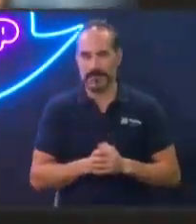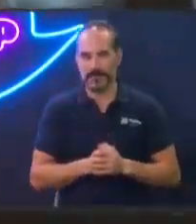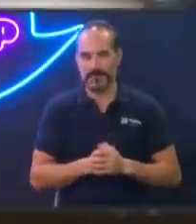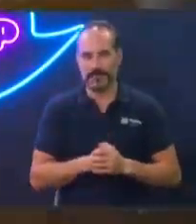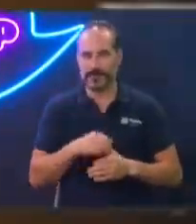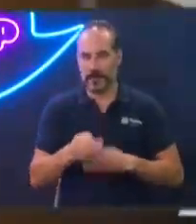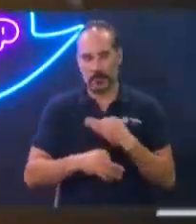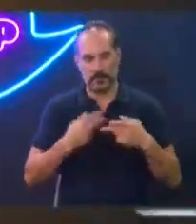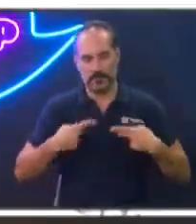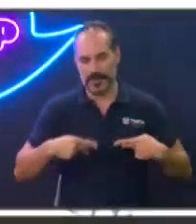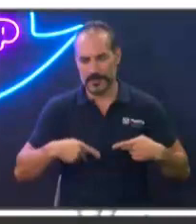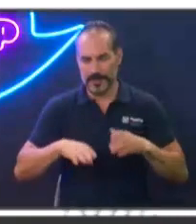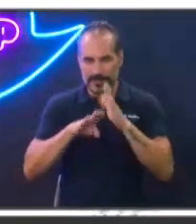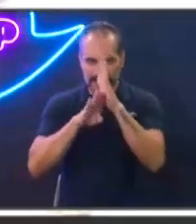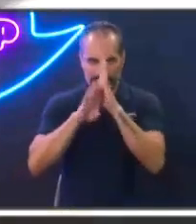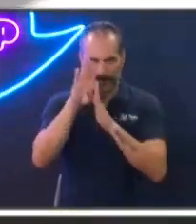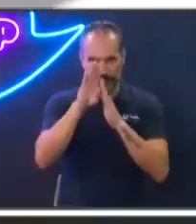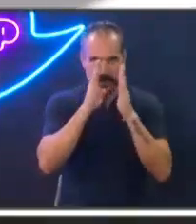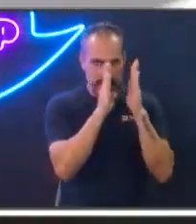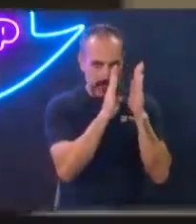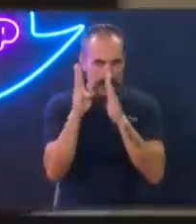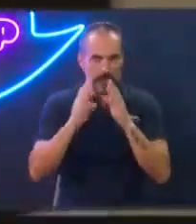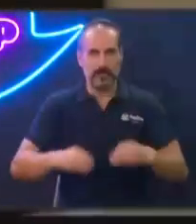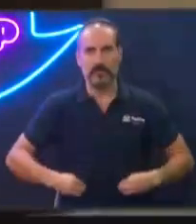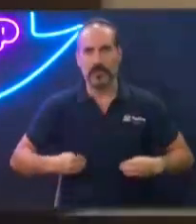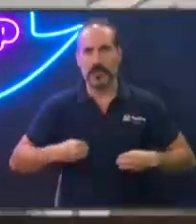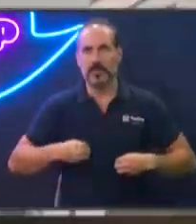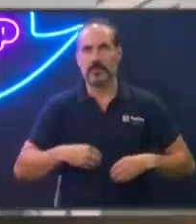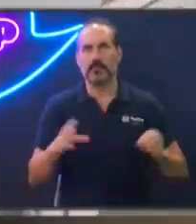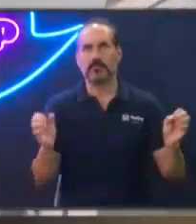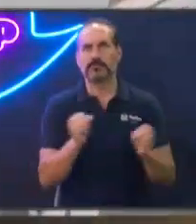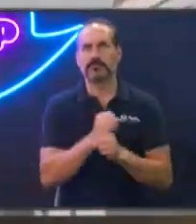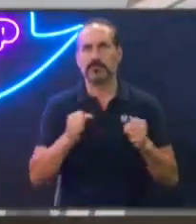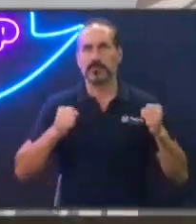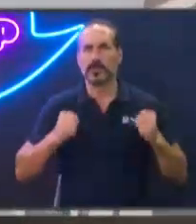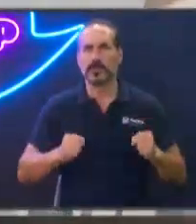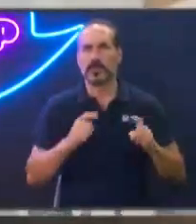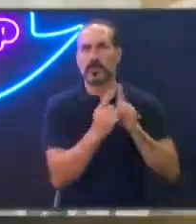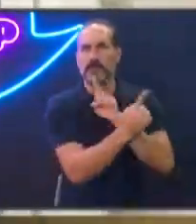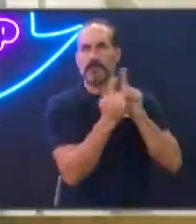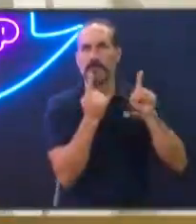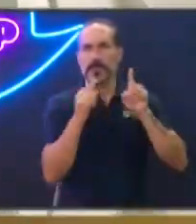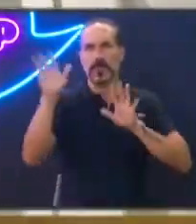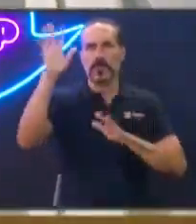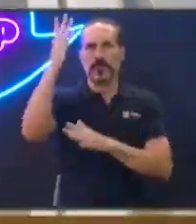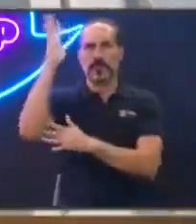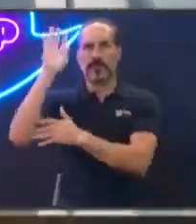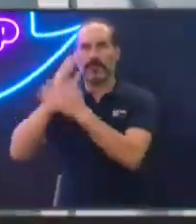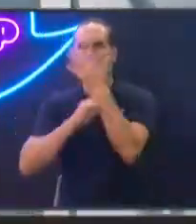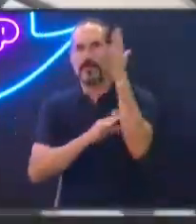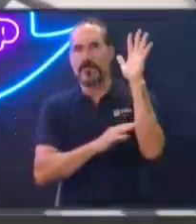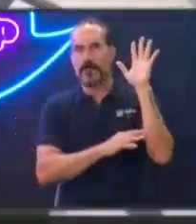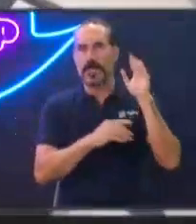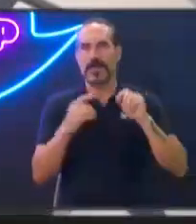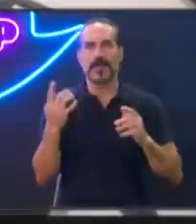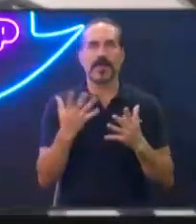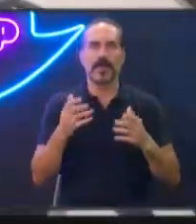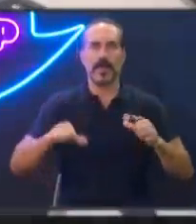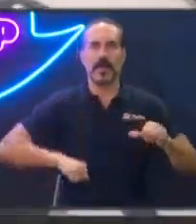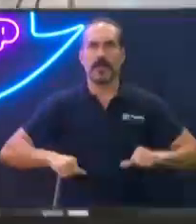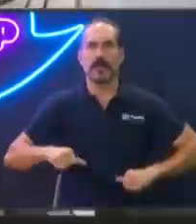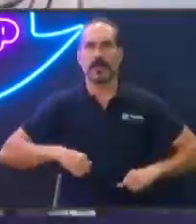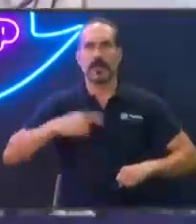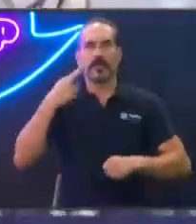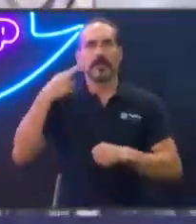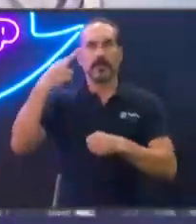una formación y sentido de vida comprometidos con la sociedad y el medio ambiente que generen acciones responsables